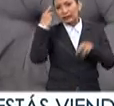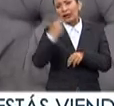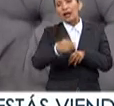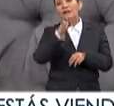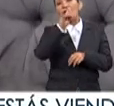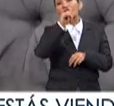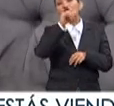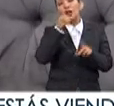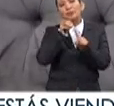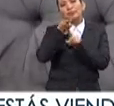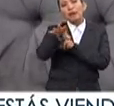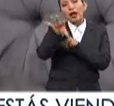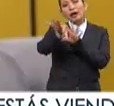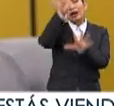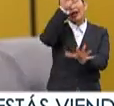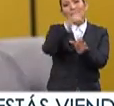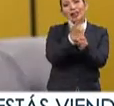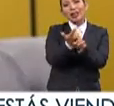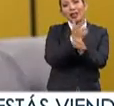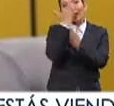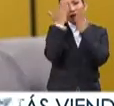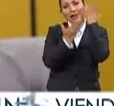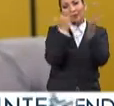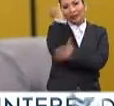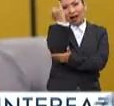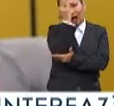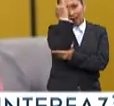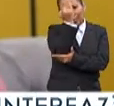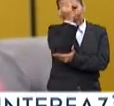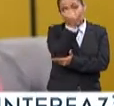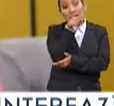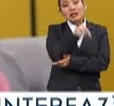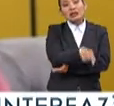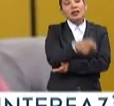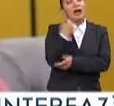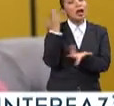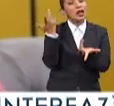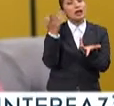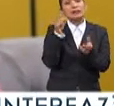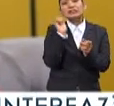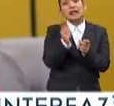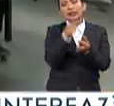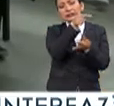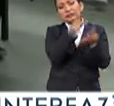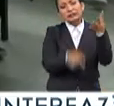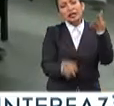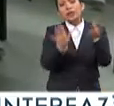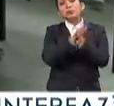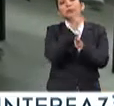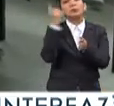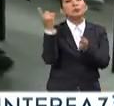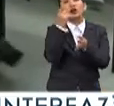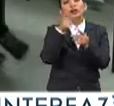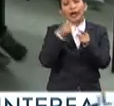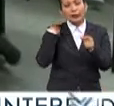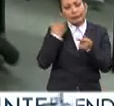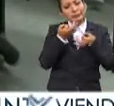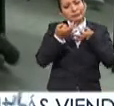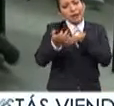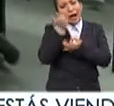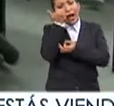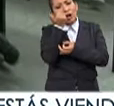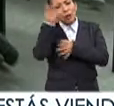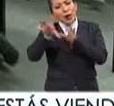nombre factores que inciden en la elección de la licenciatura en educación preescolar y tiene que ver con aquellos factores y motivos que orientan a los